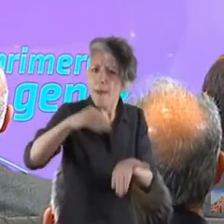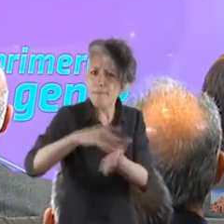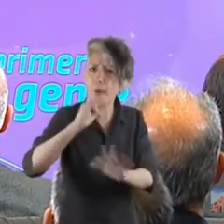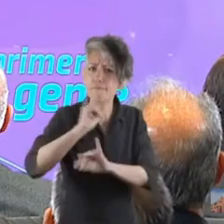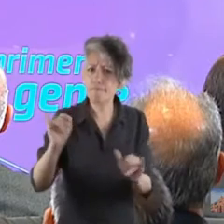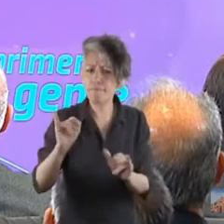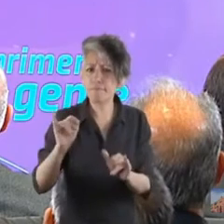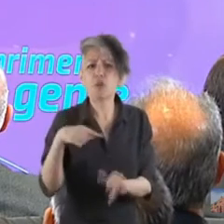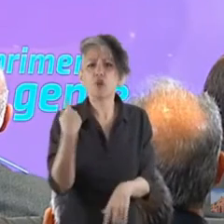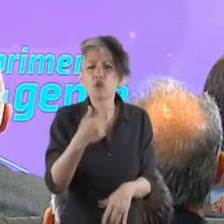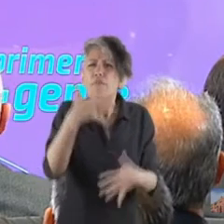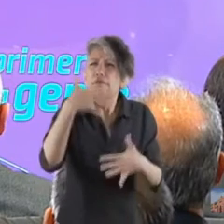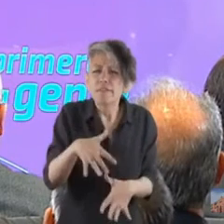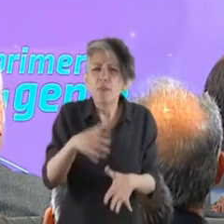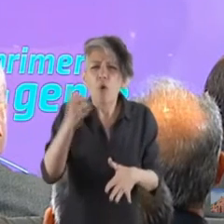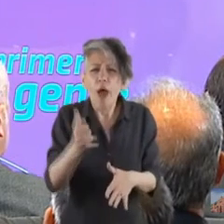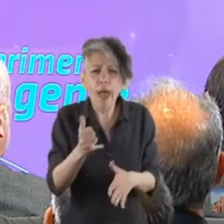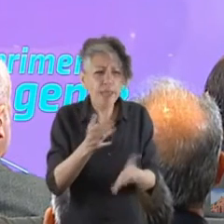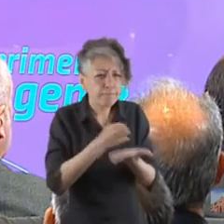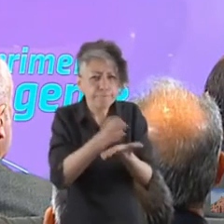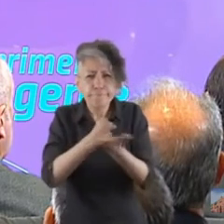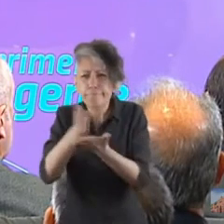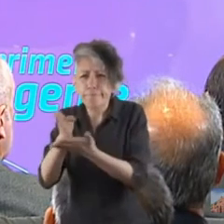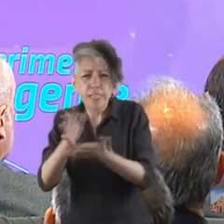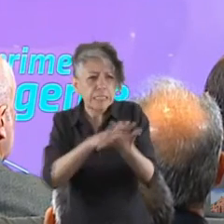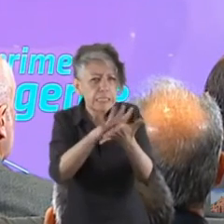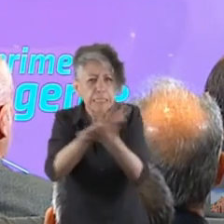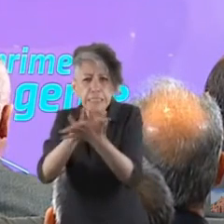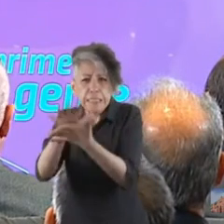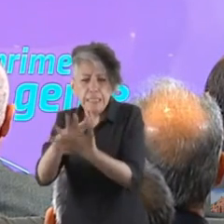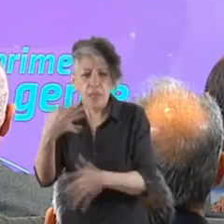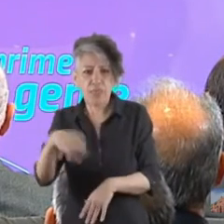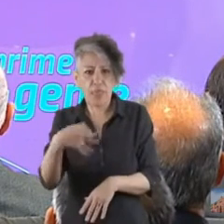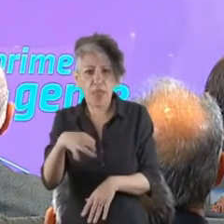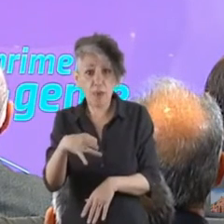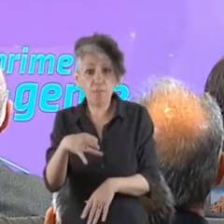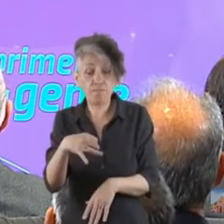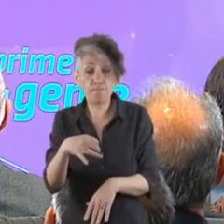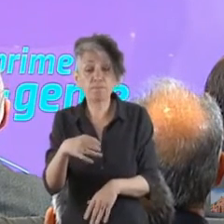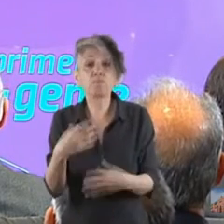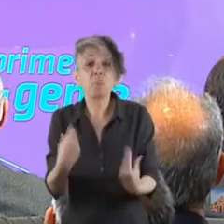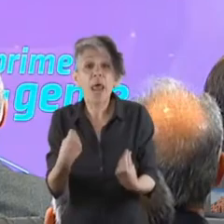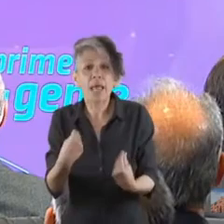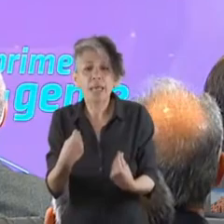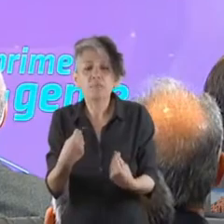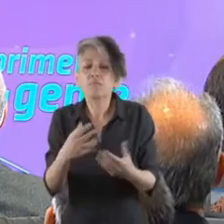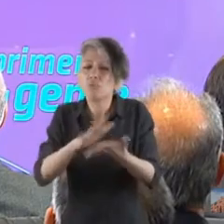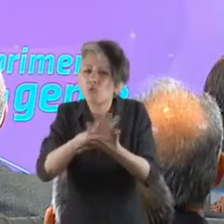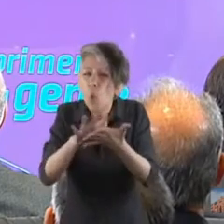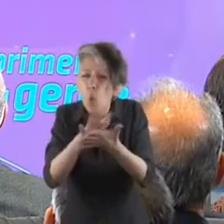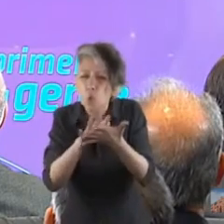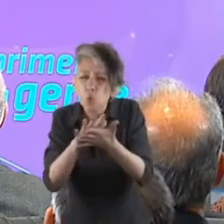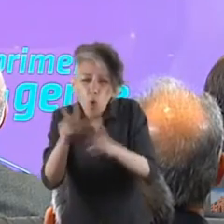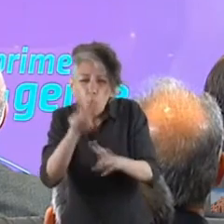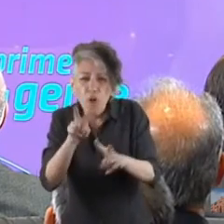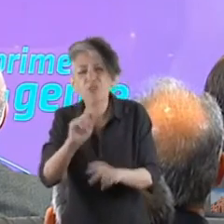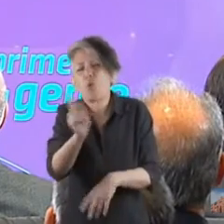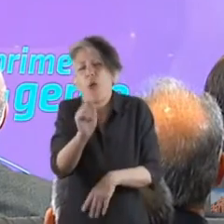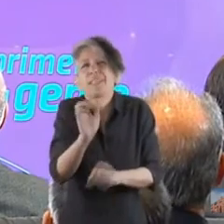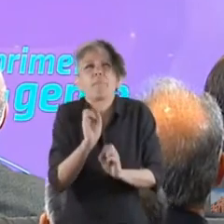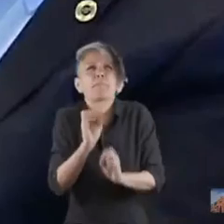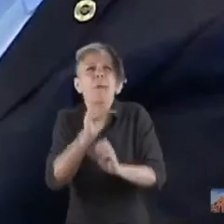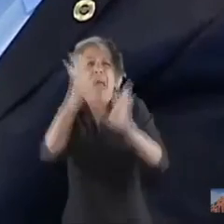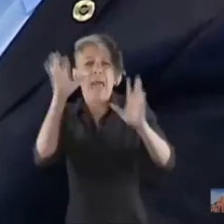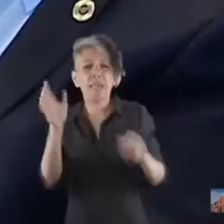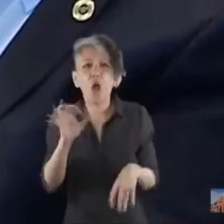tenemos varios frentes abiertos que resolver para empezar a transitar un camino de solución que no es mágico ni de un